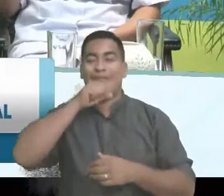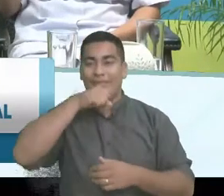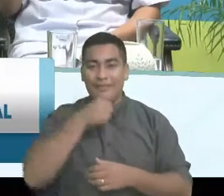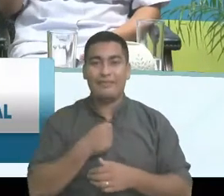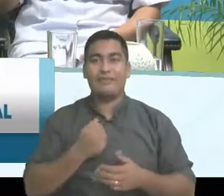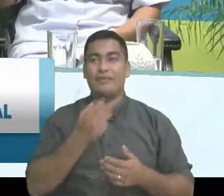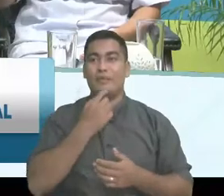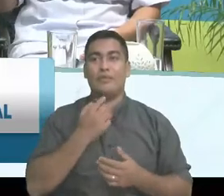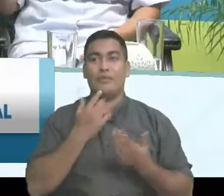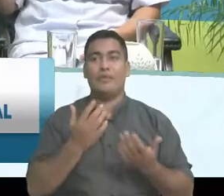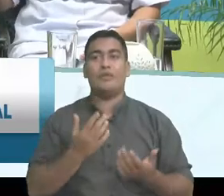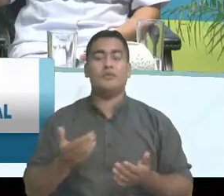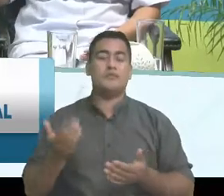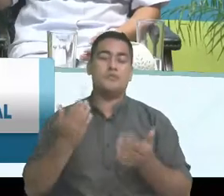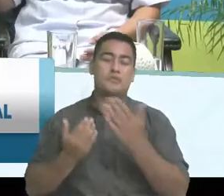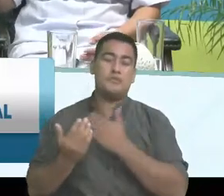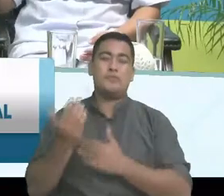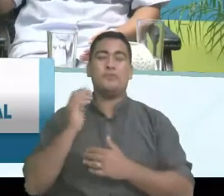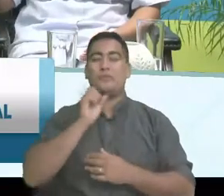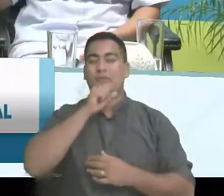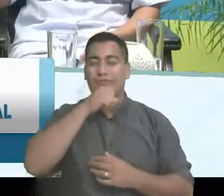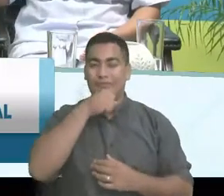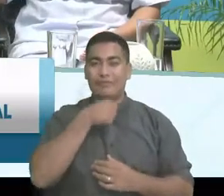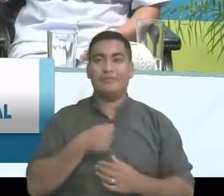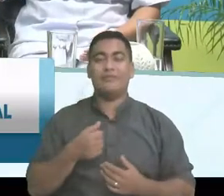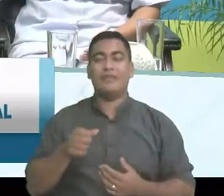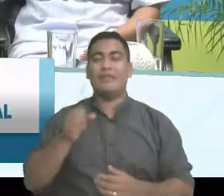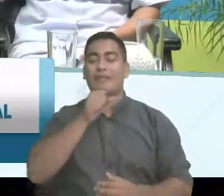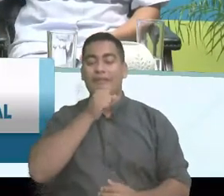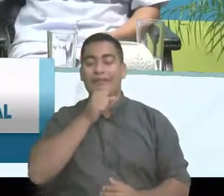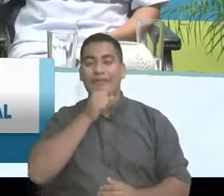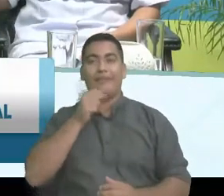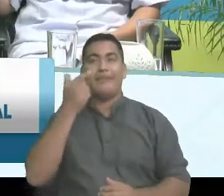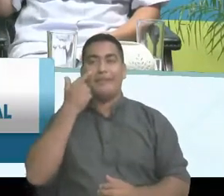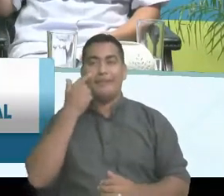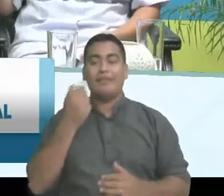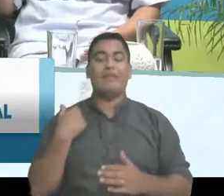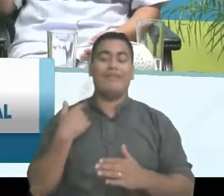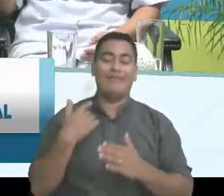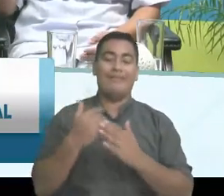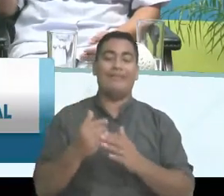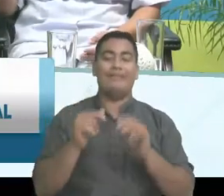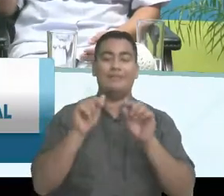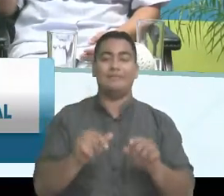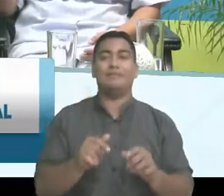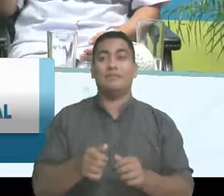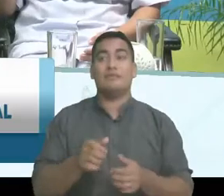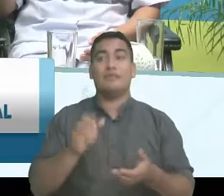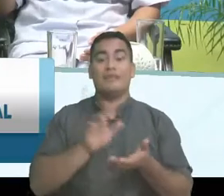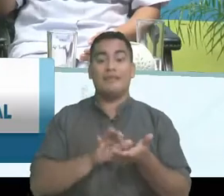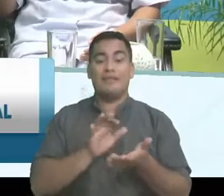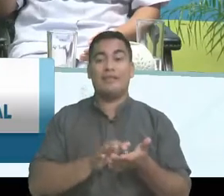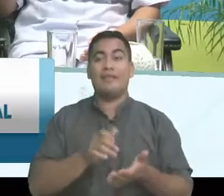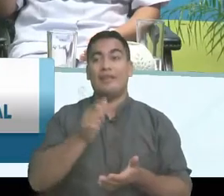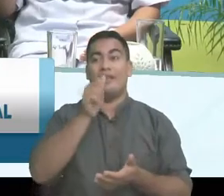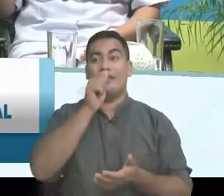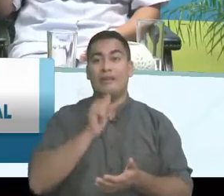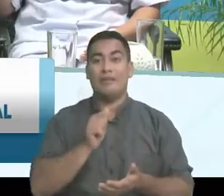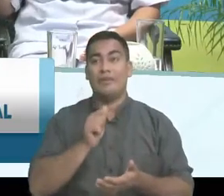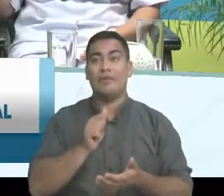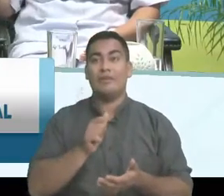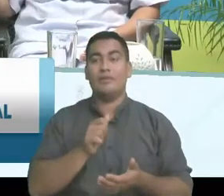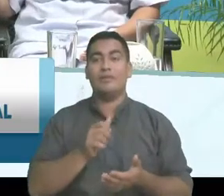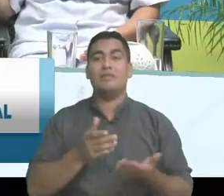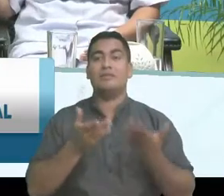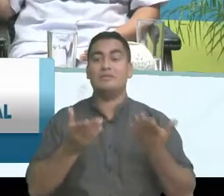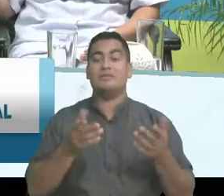porque viene de conocimiento de tu abuelita y después hasta la fecha. Entonces, el agua de arroz se utiliza para hidratar